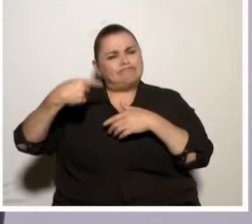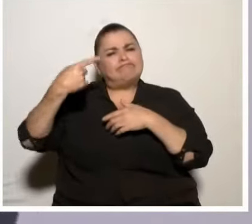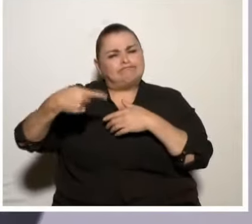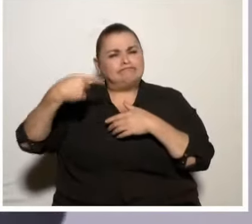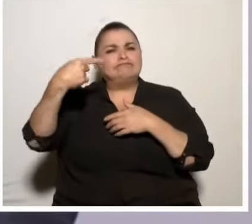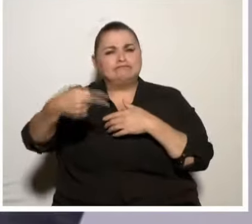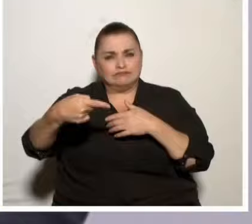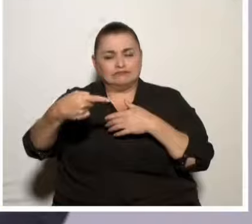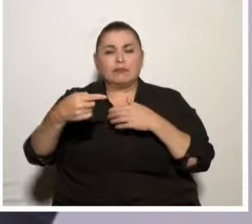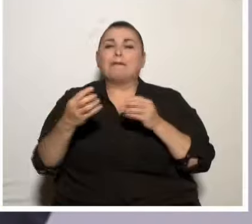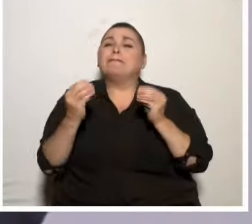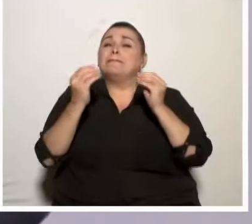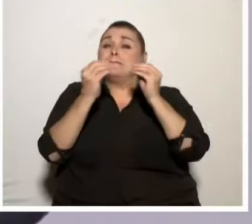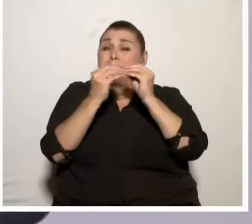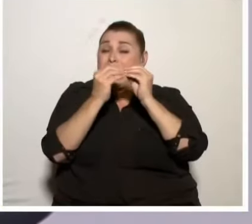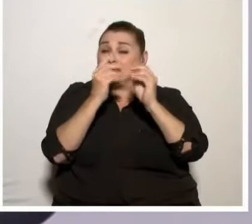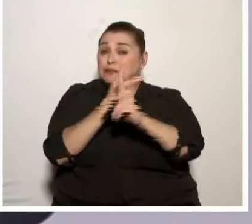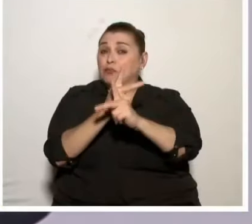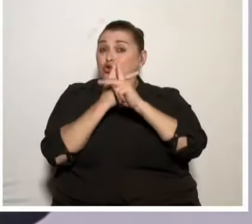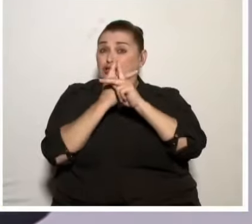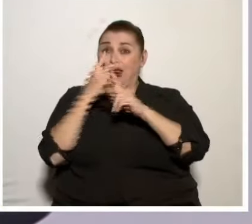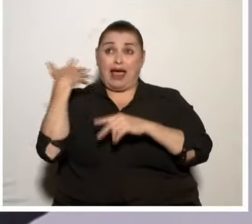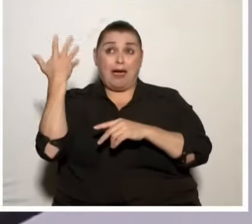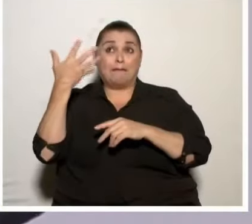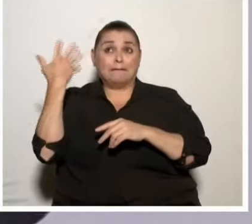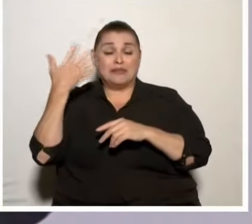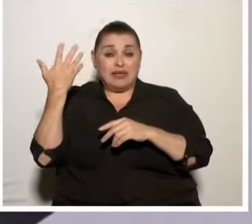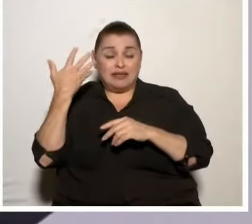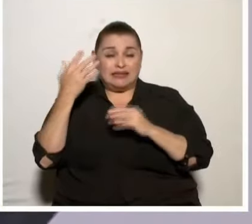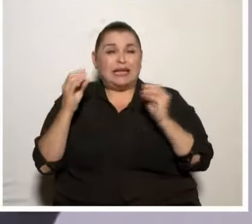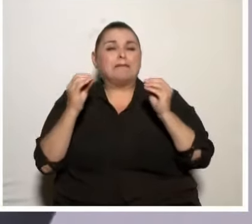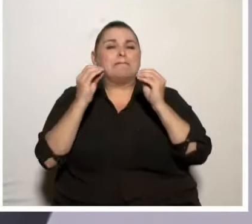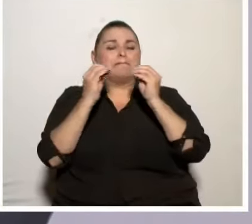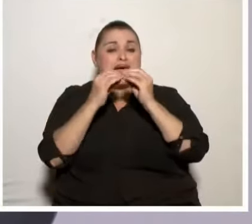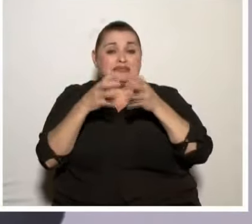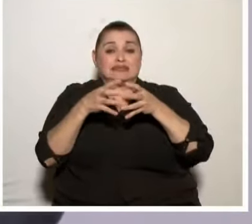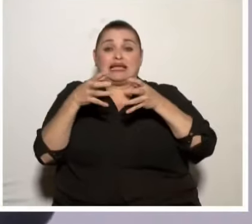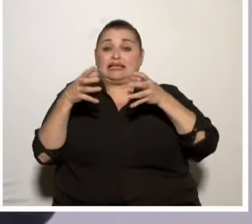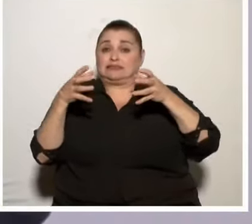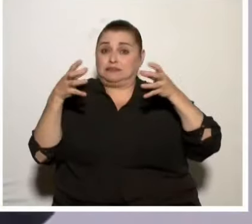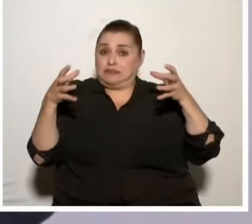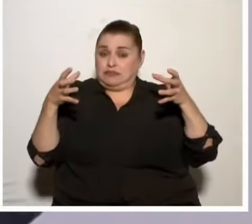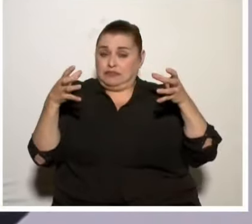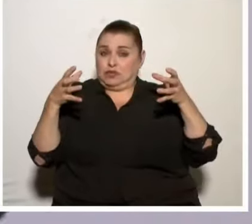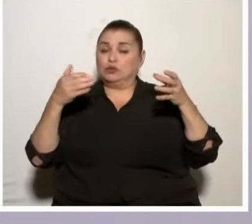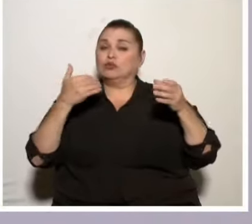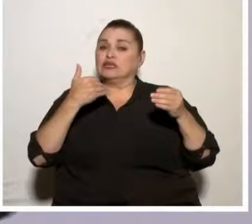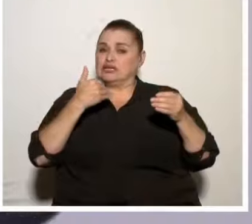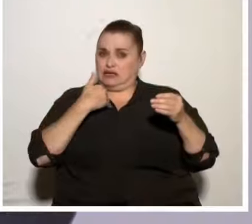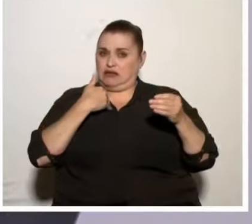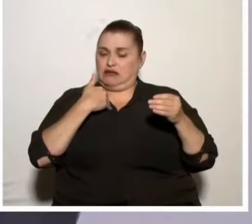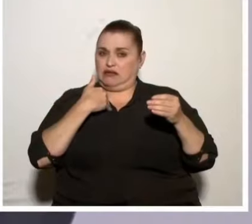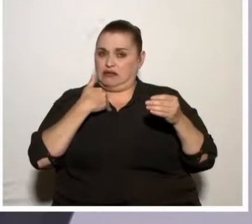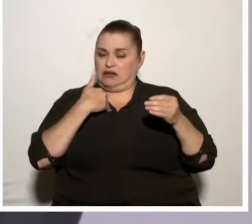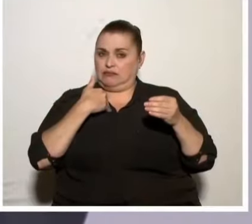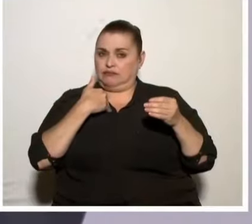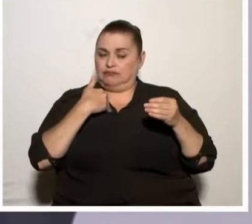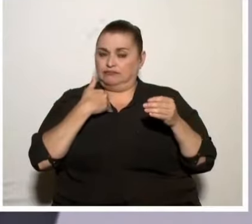vez que entre más se proteja el ambiente, más crecimiento se puede tener y